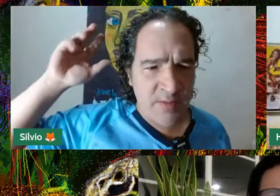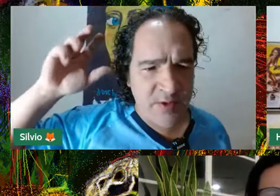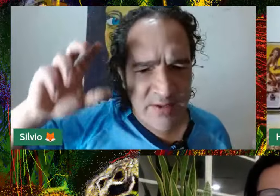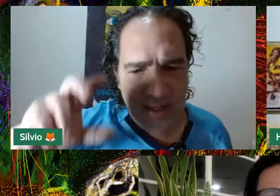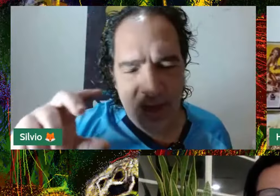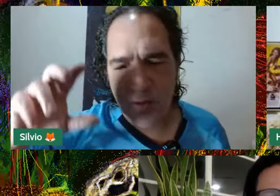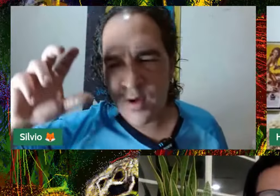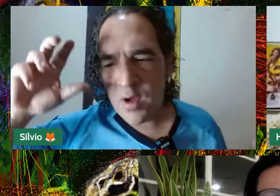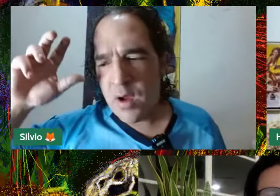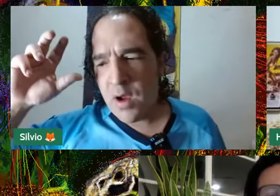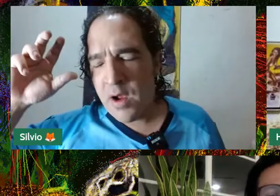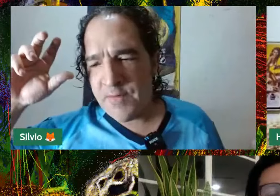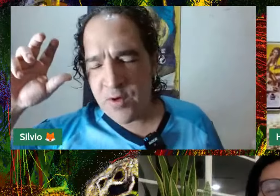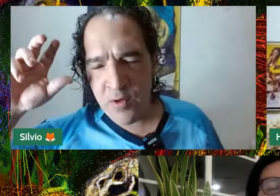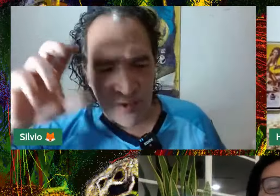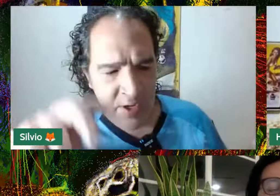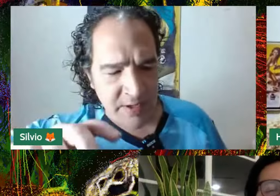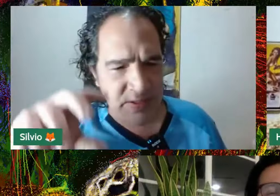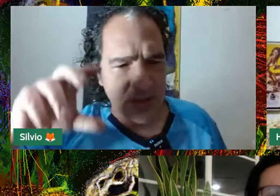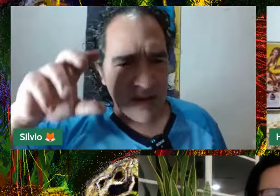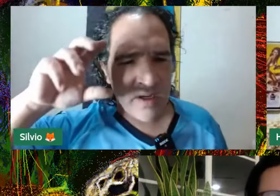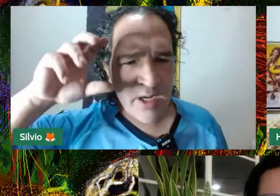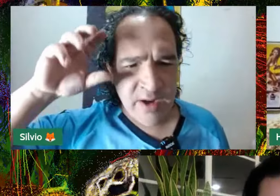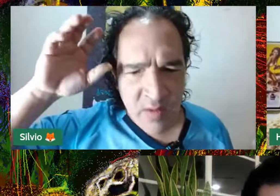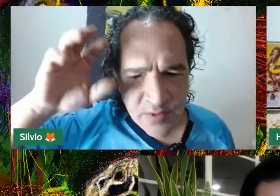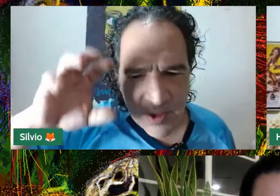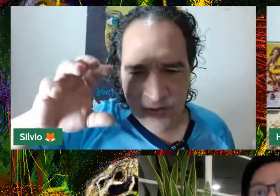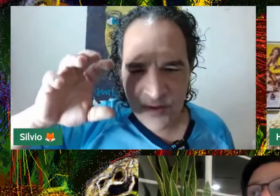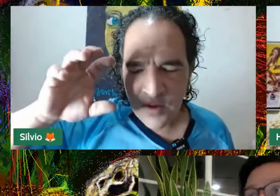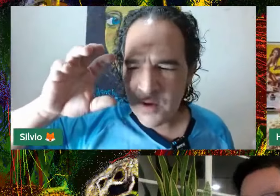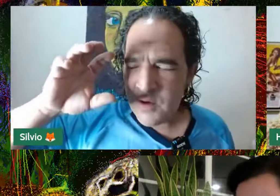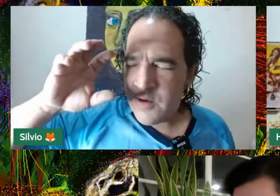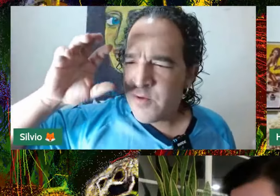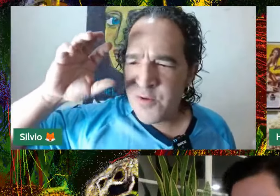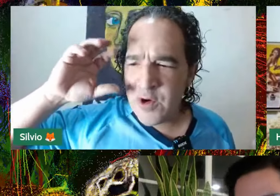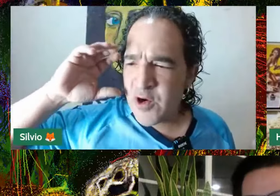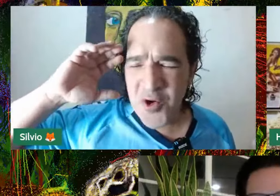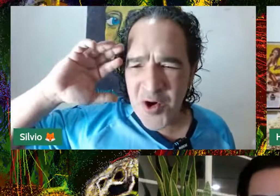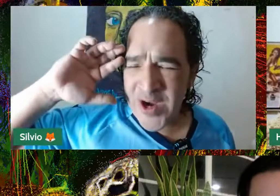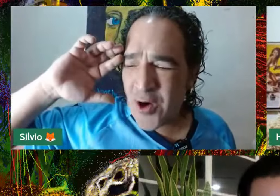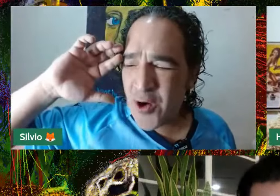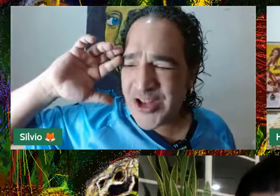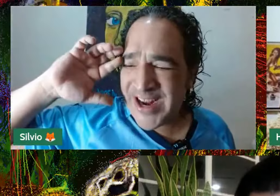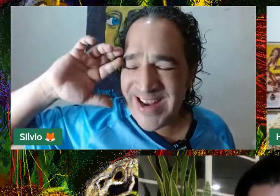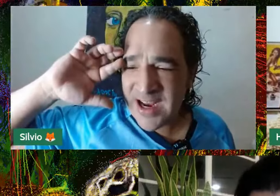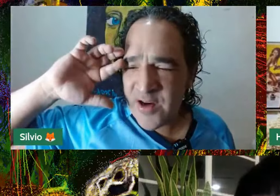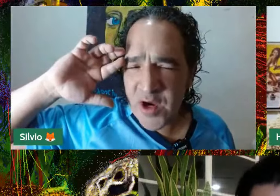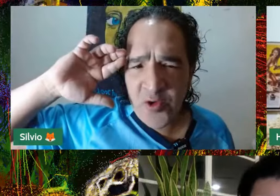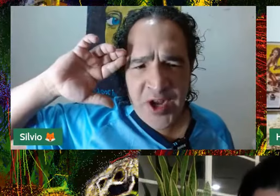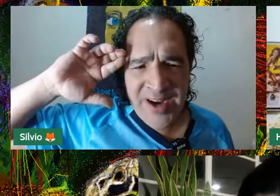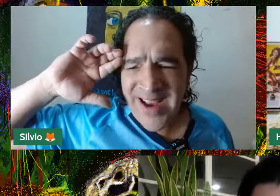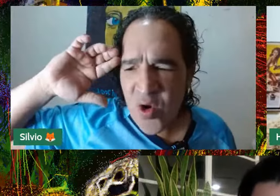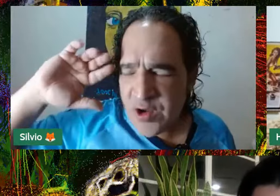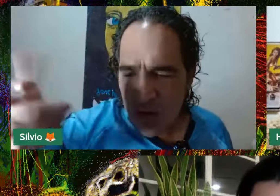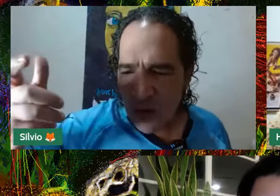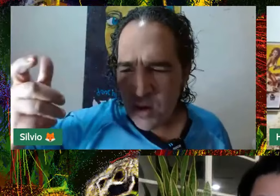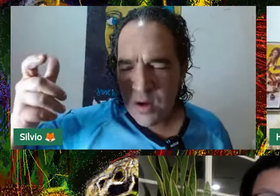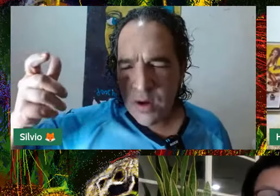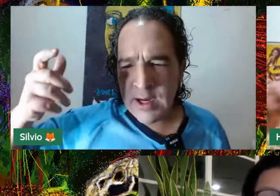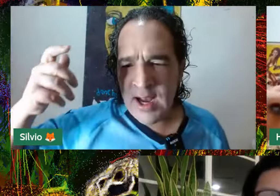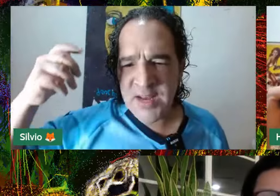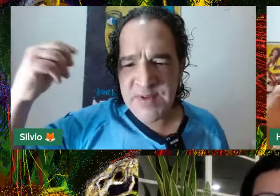si estuviéramos criticando a Fico Gutiérrez, que ya lo hemos hecho, que se merece todas las críticas, además. Encontraría